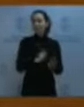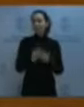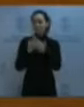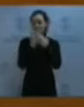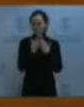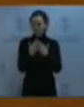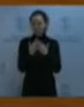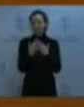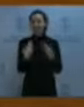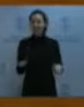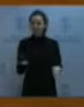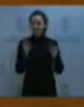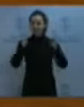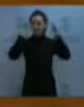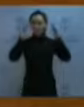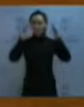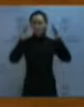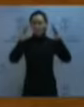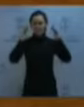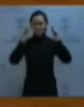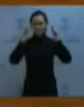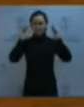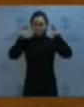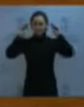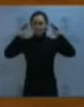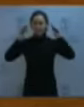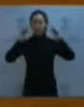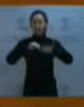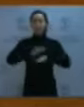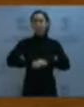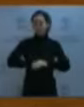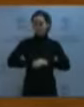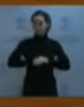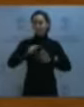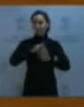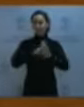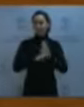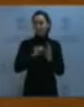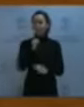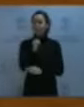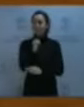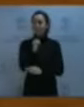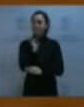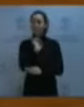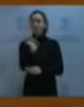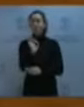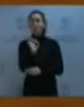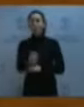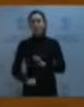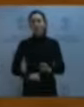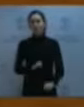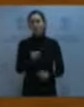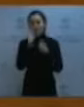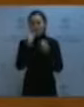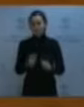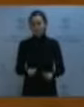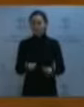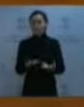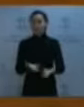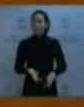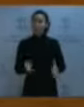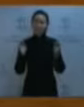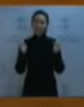formen dentro de un parámetro de formación, por supuesto, institucional u organizado, pero se formen